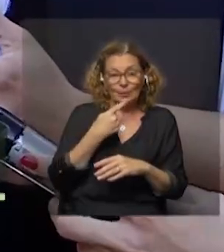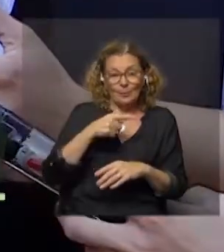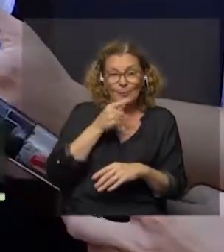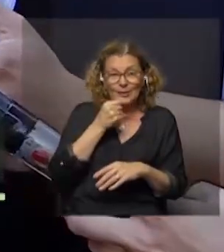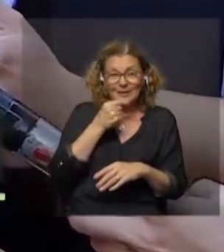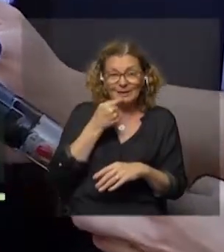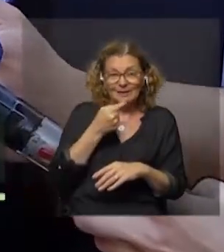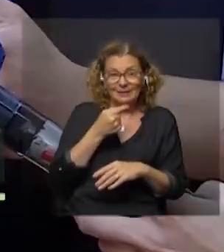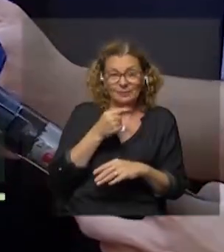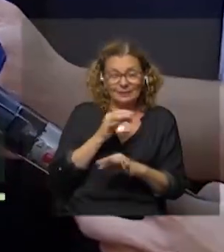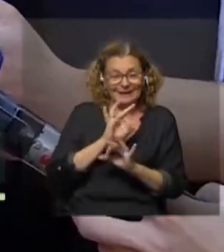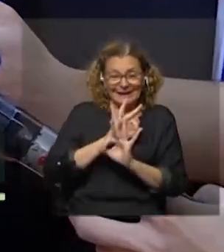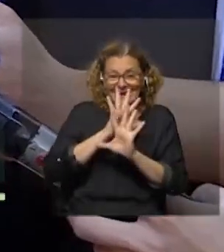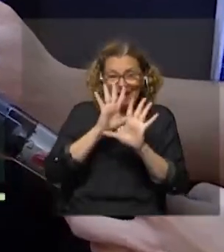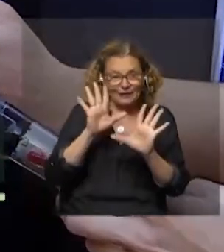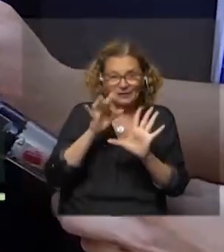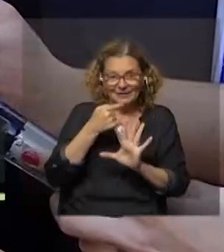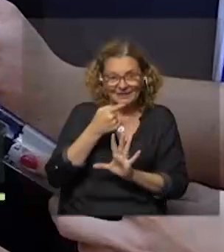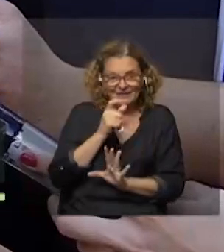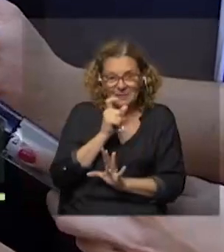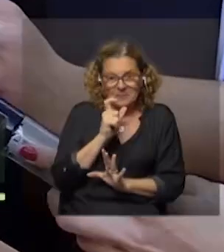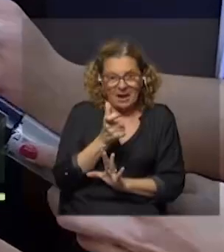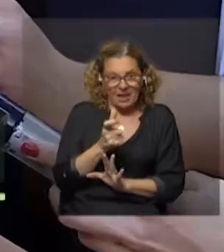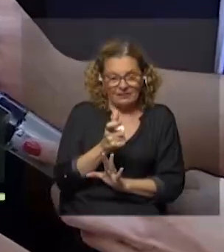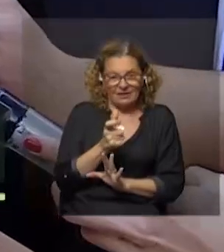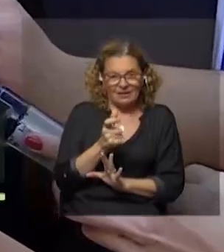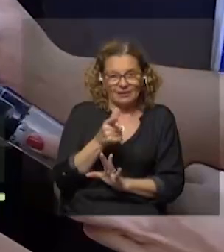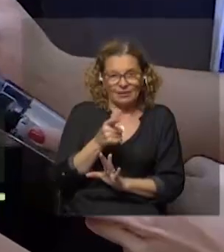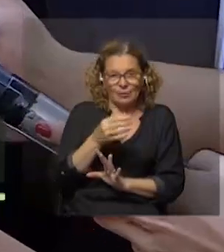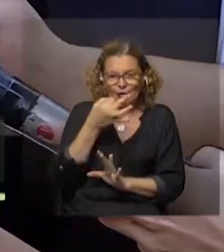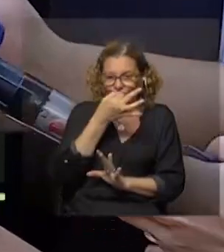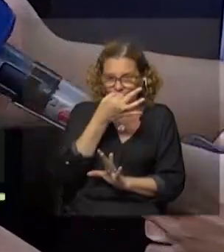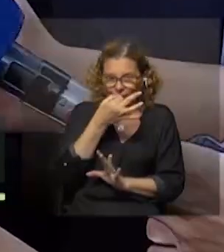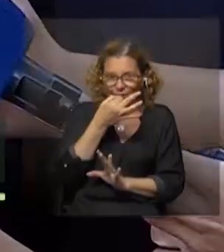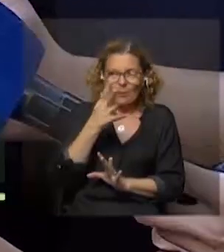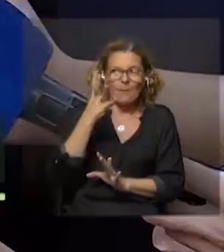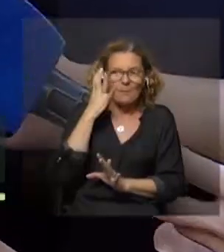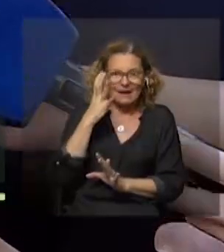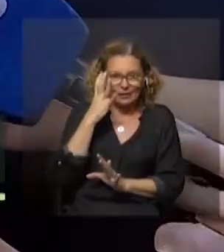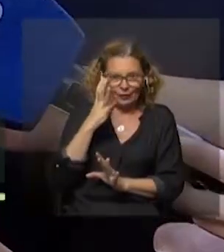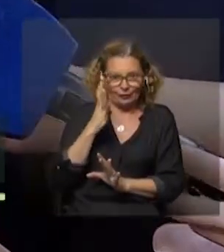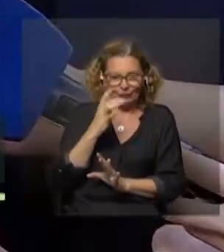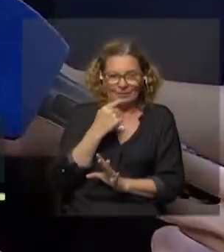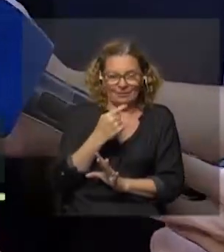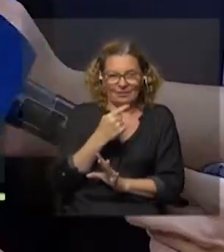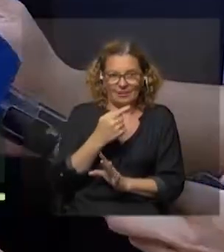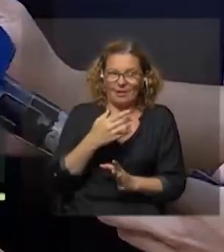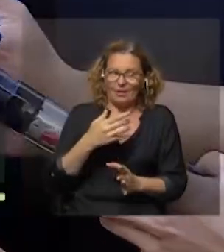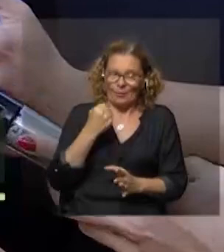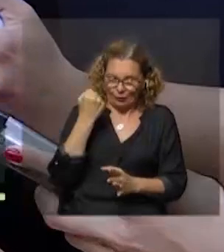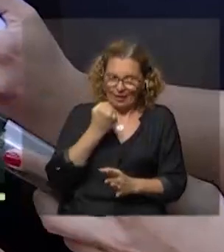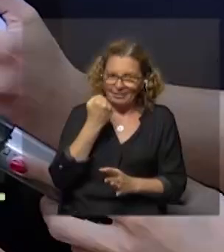interior es absolutamente explícito de que se trataba de un narcotraficante peligroso y Pesado